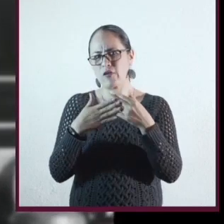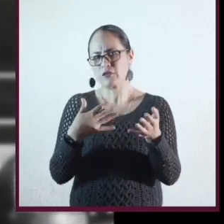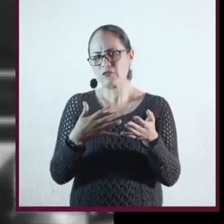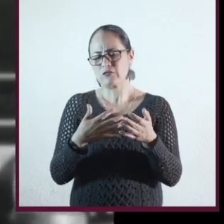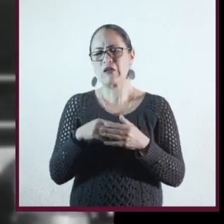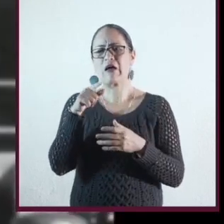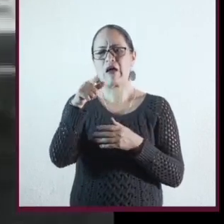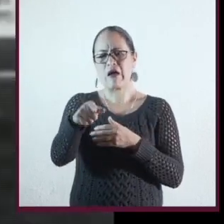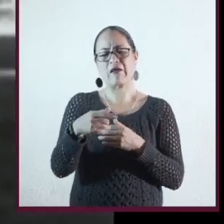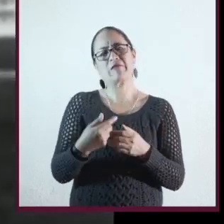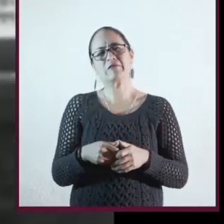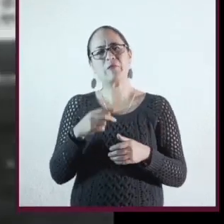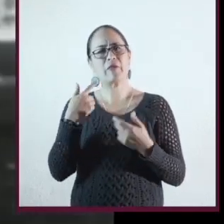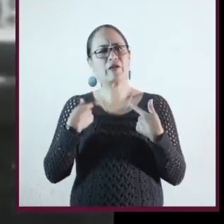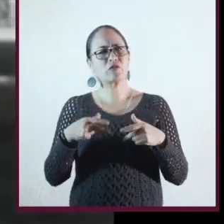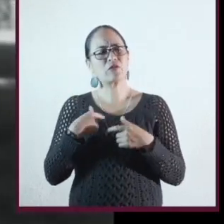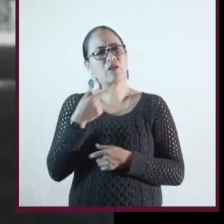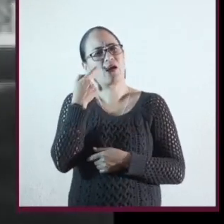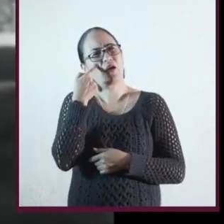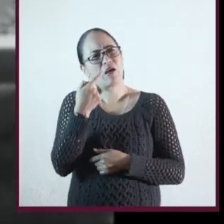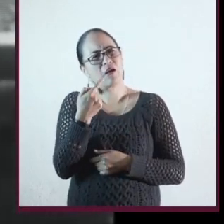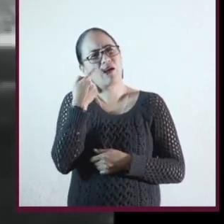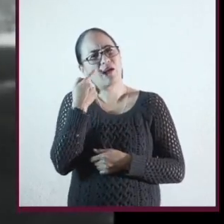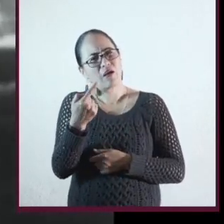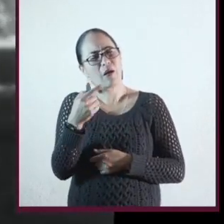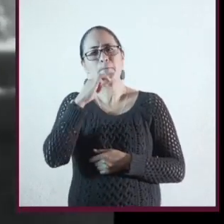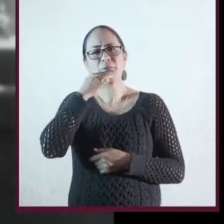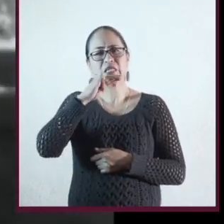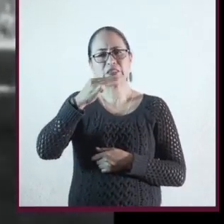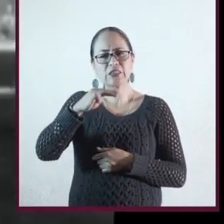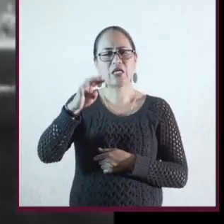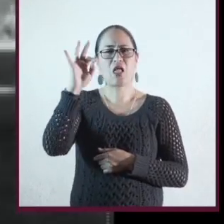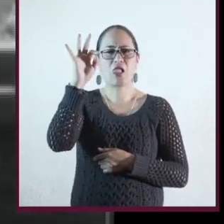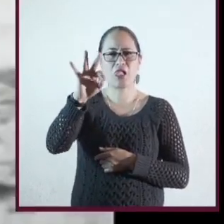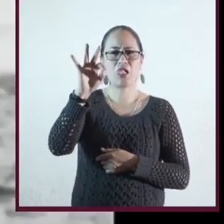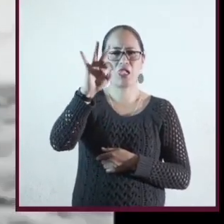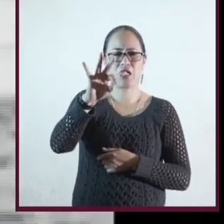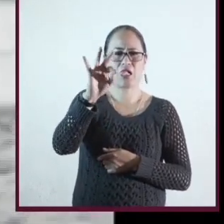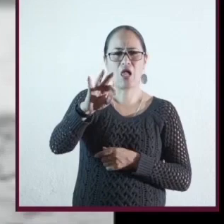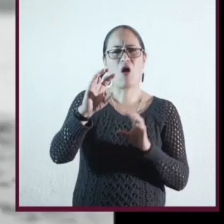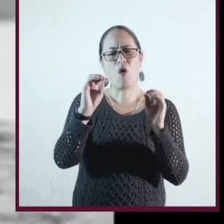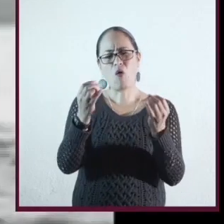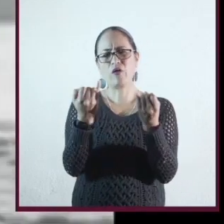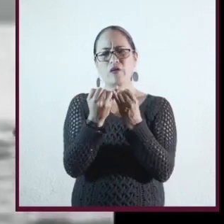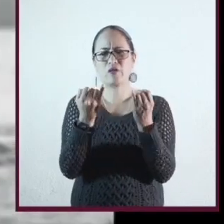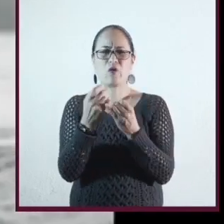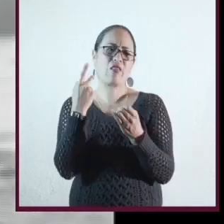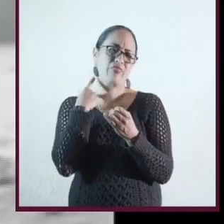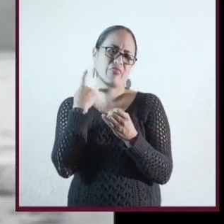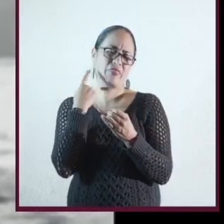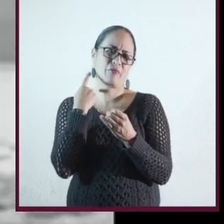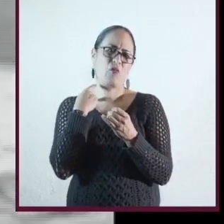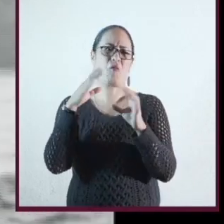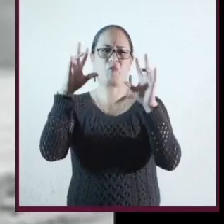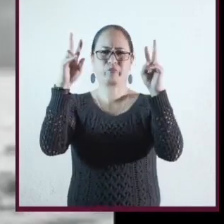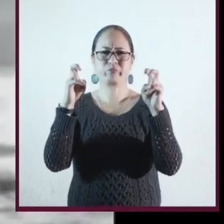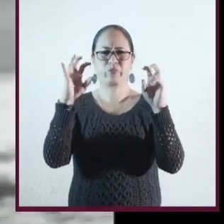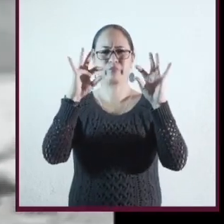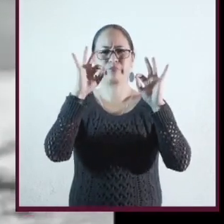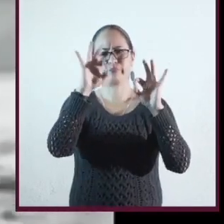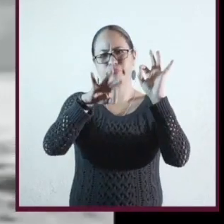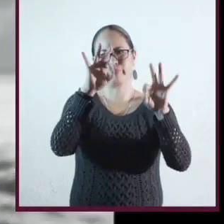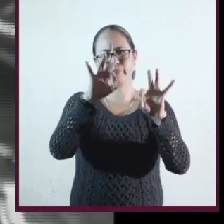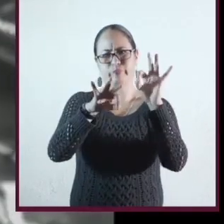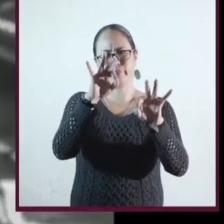un público cautivo al que podía enviar mensajes o incluso propaganda política para persuadir. En esta